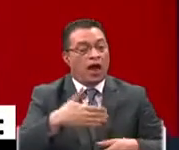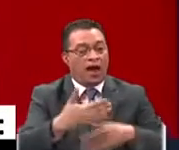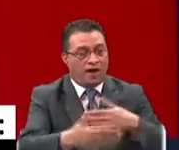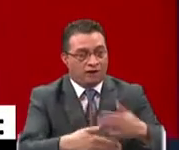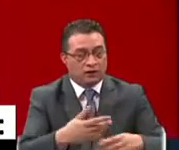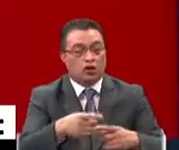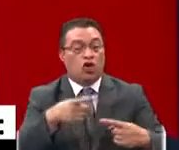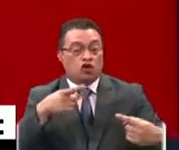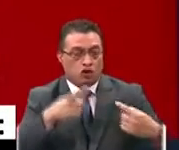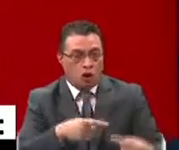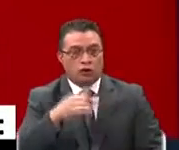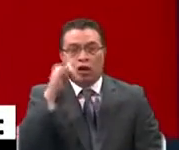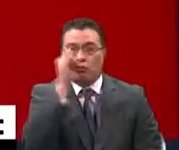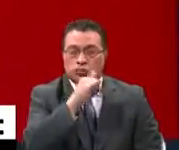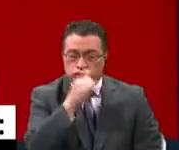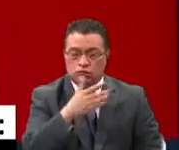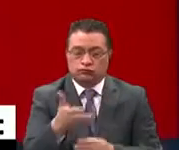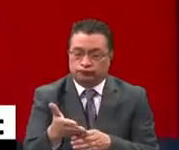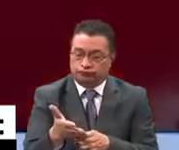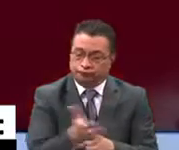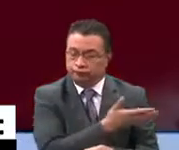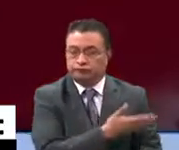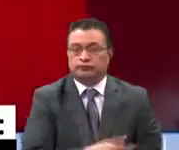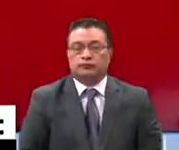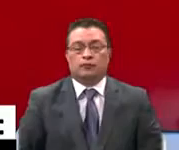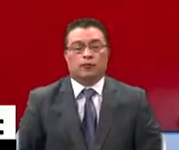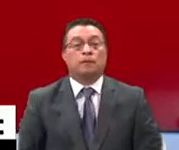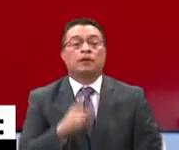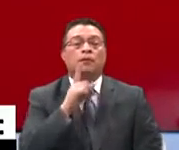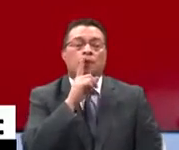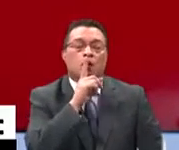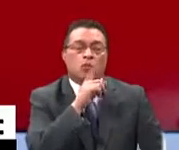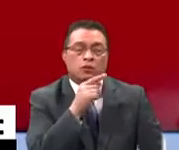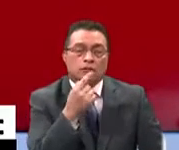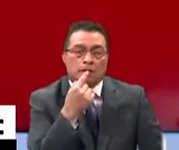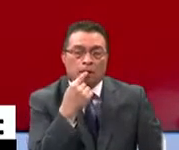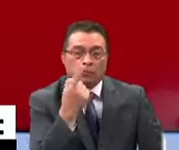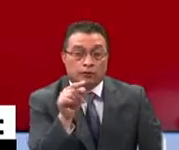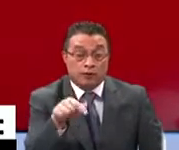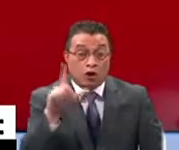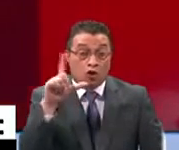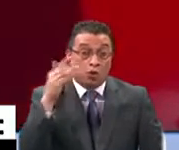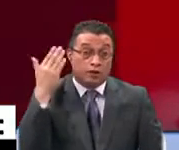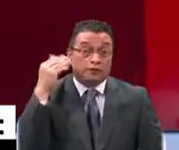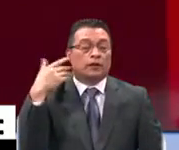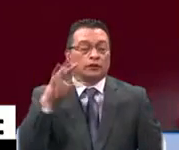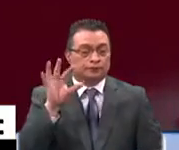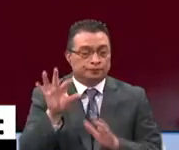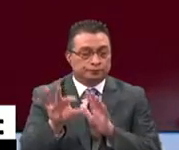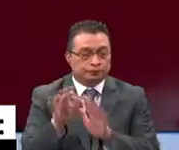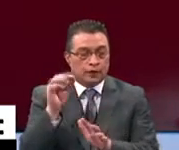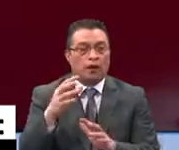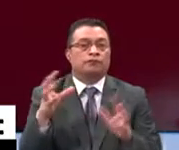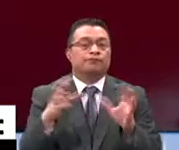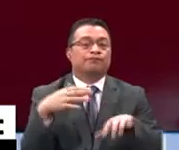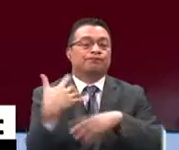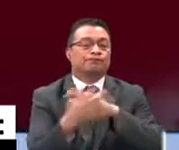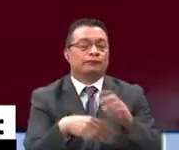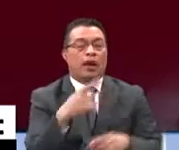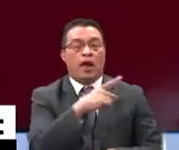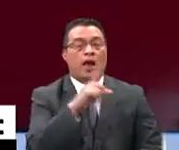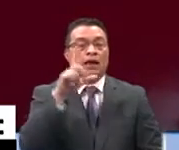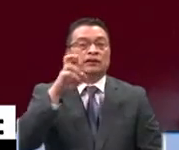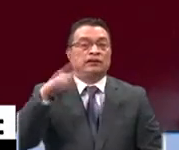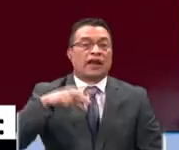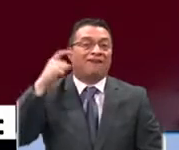de la corrupción para poder erradicarla. Ministra, por último, conocimos este lunes un hecho de violencia en San Bernardo, donde